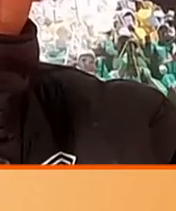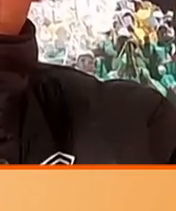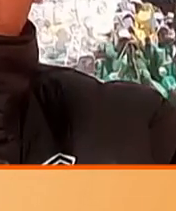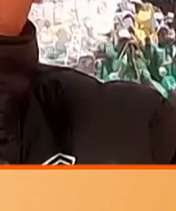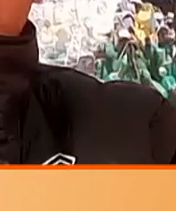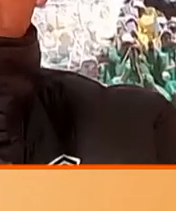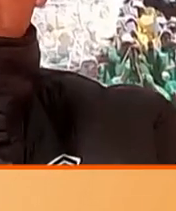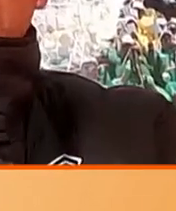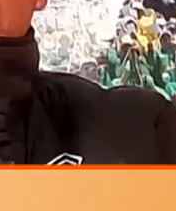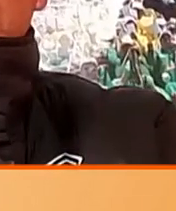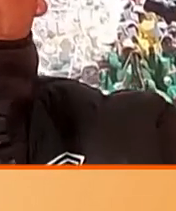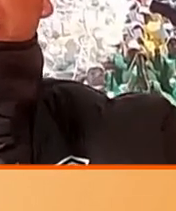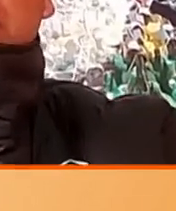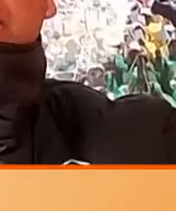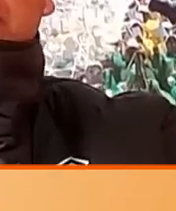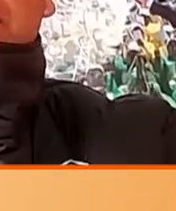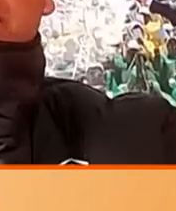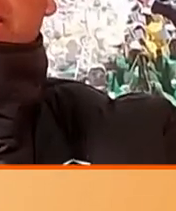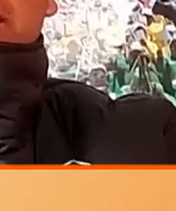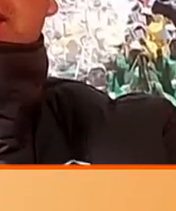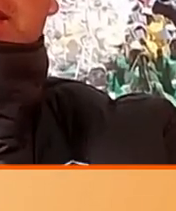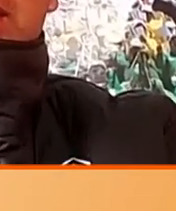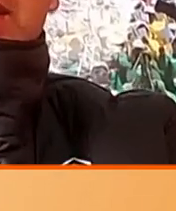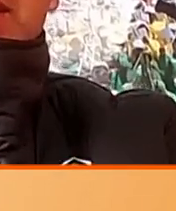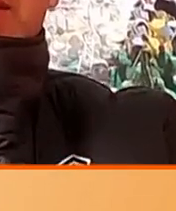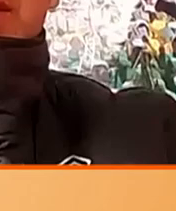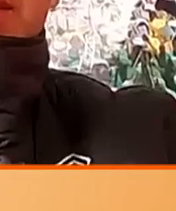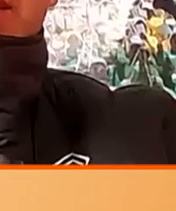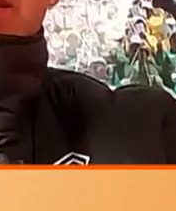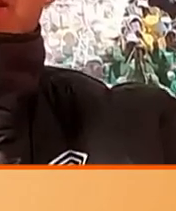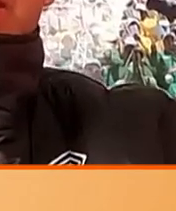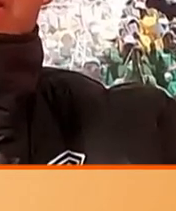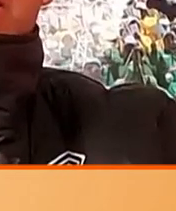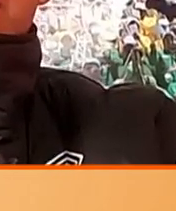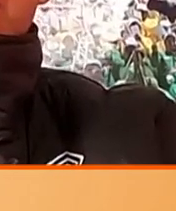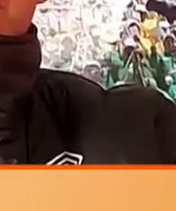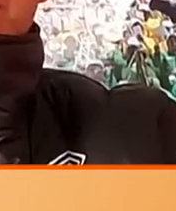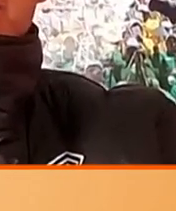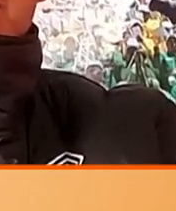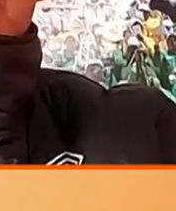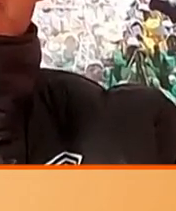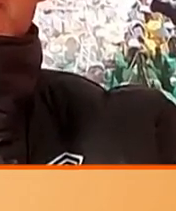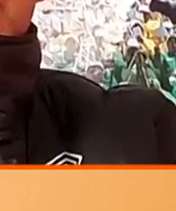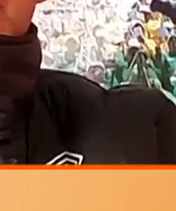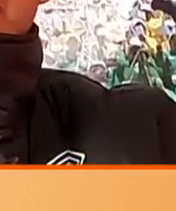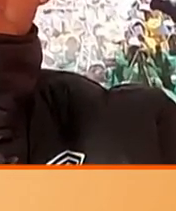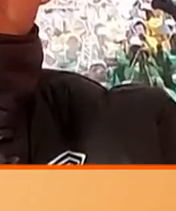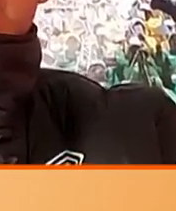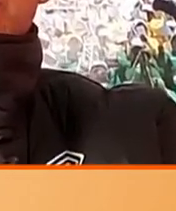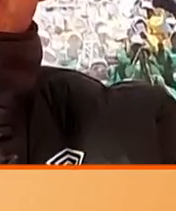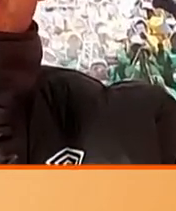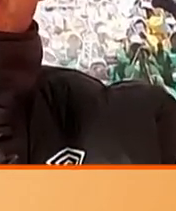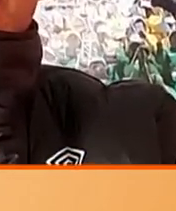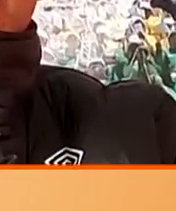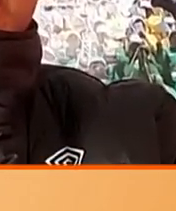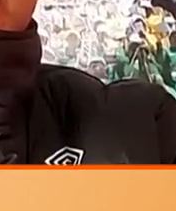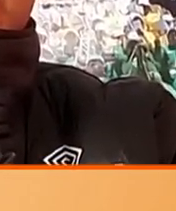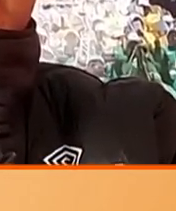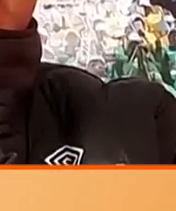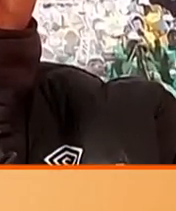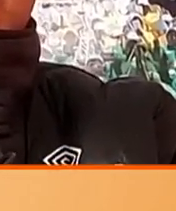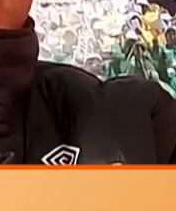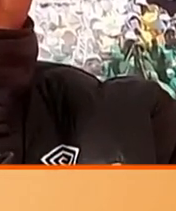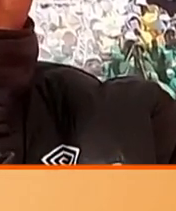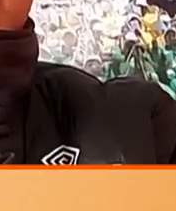aproximadamente? Bueno, este año vamos a sobrepasar los 5.000 músicos. Como